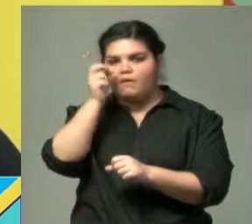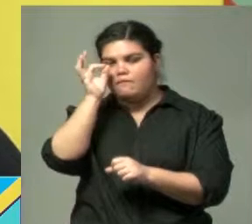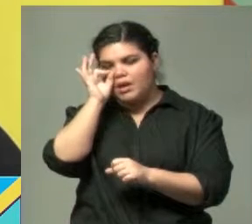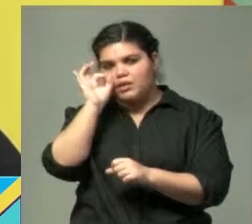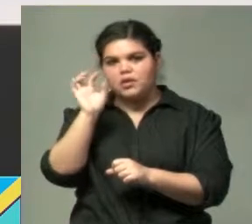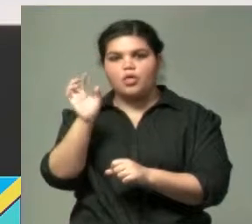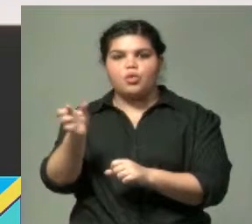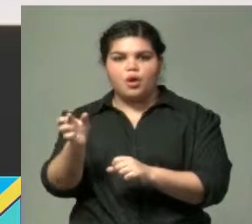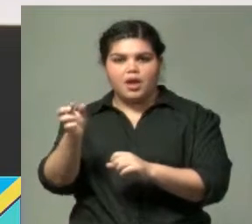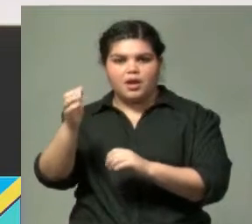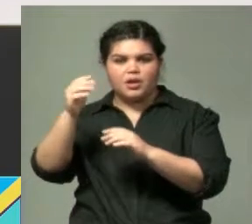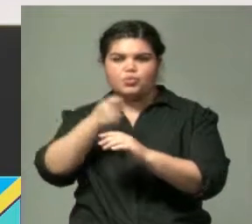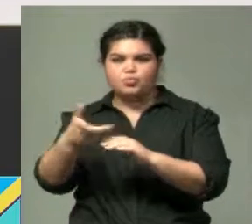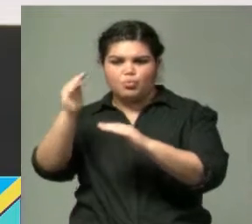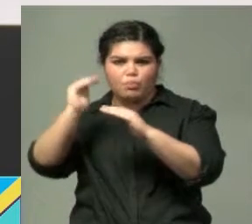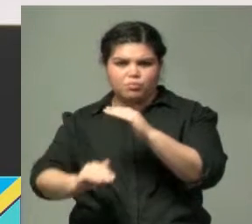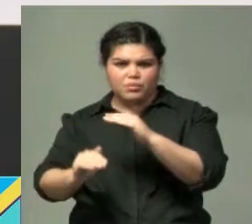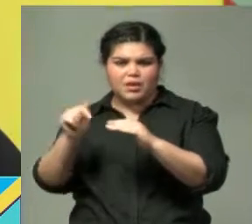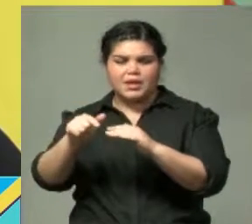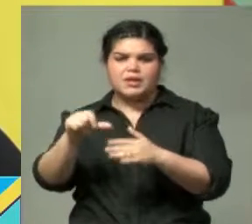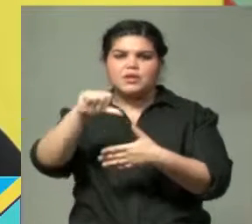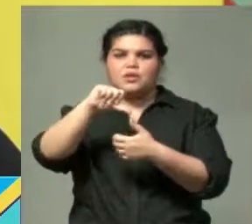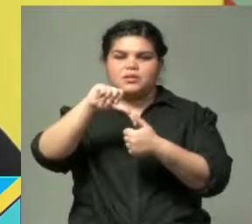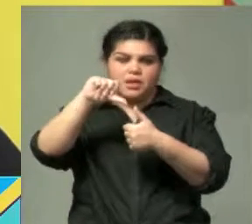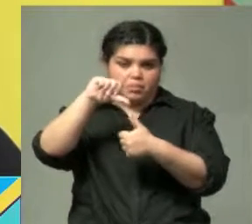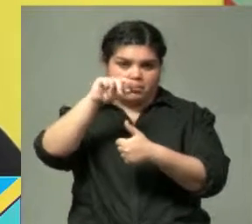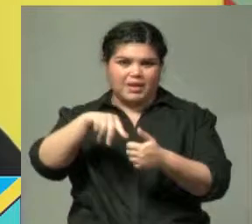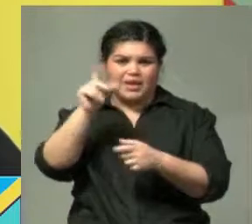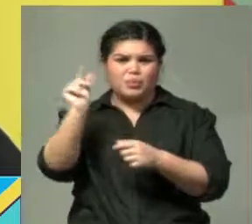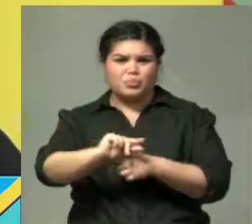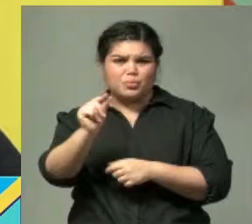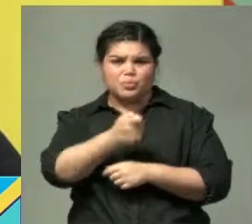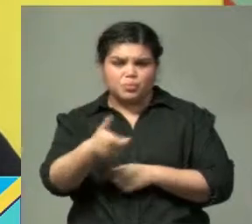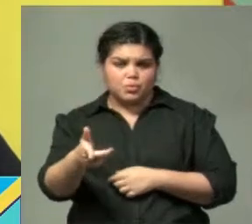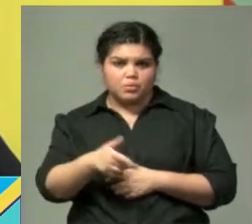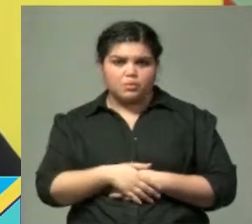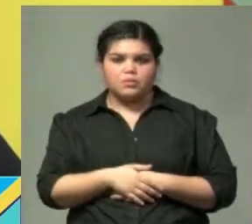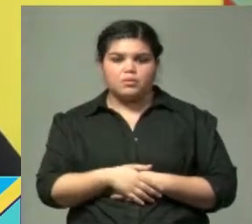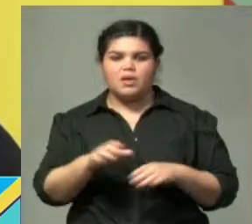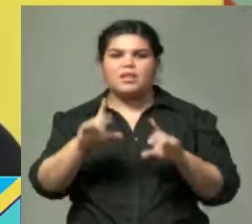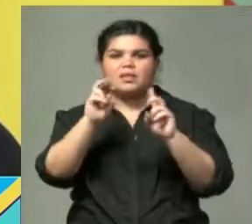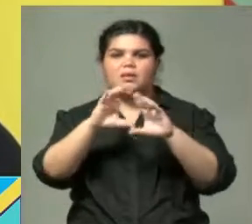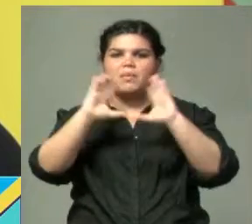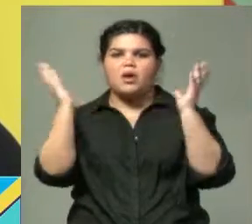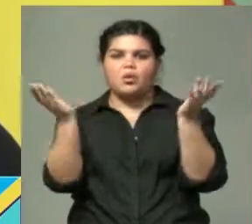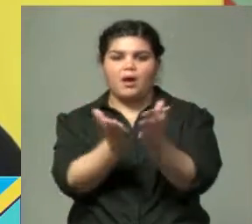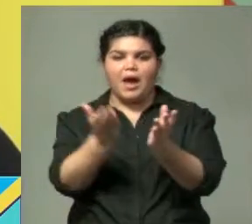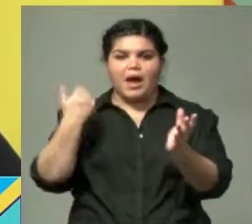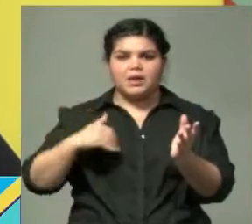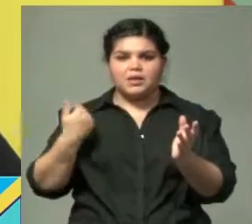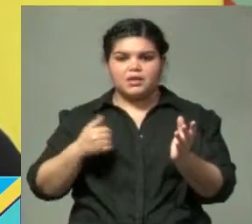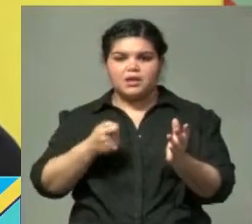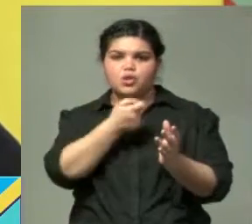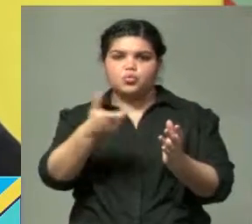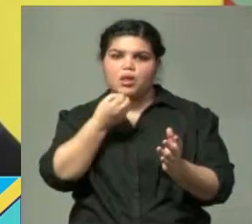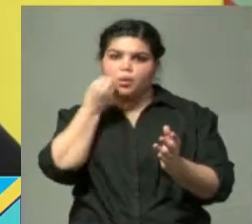En Centroamérica los salarios son muy bajos. Es decir, en el esquema global, por ejemplo, Argentina es uno de los países con mejor